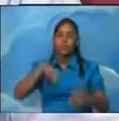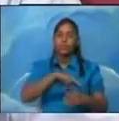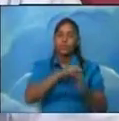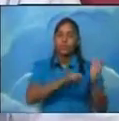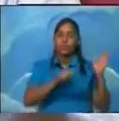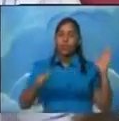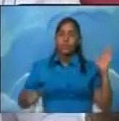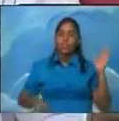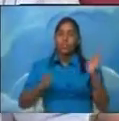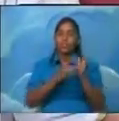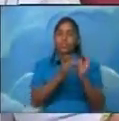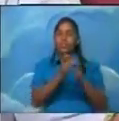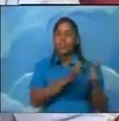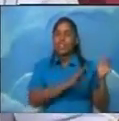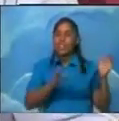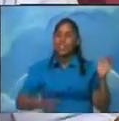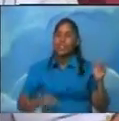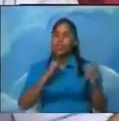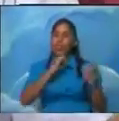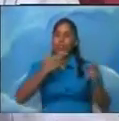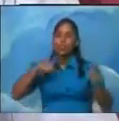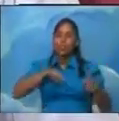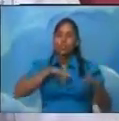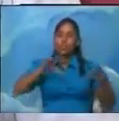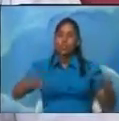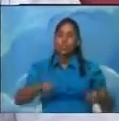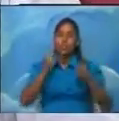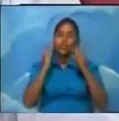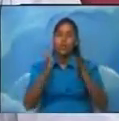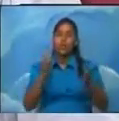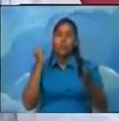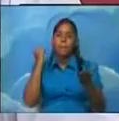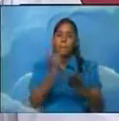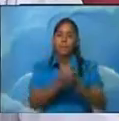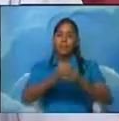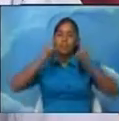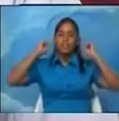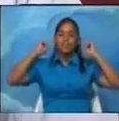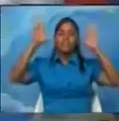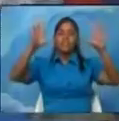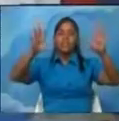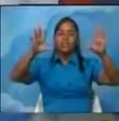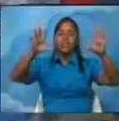Señor Jesucristo, que es nuestro Salvador. Que Dios les bendiga. Amén. Y que el Señor les guarde. Yeah.